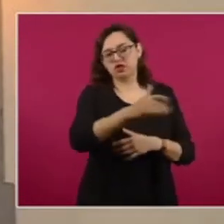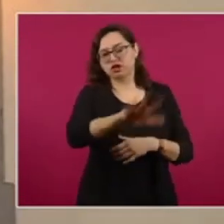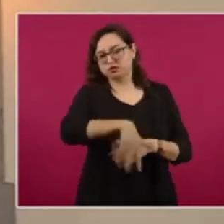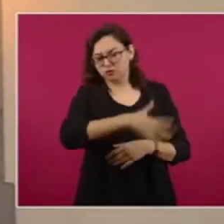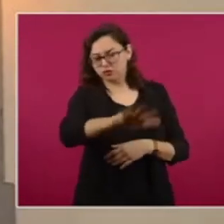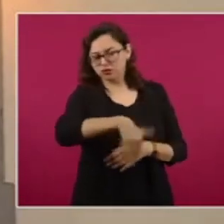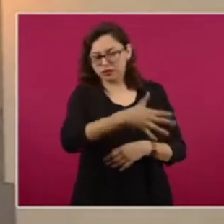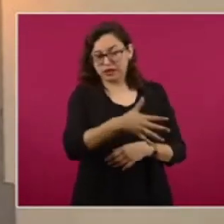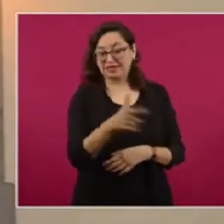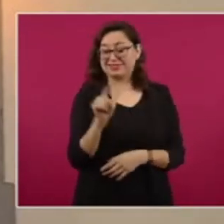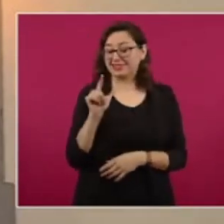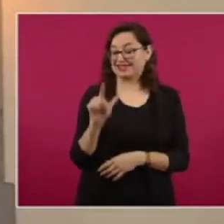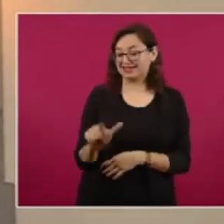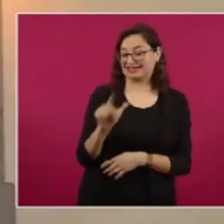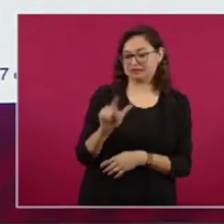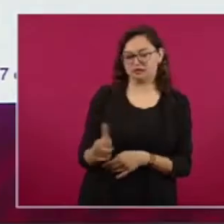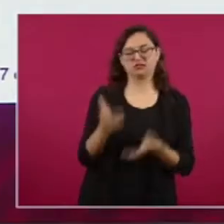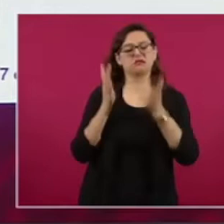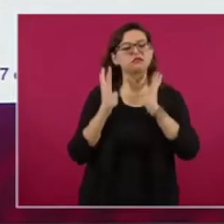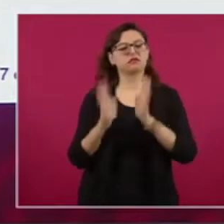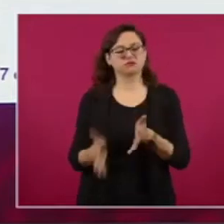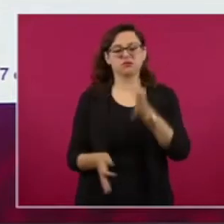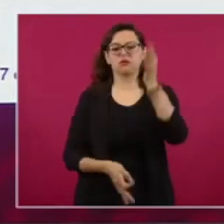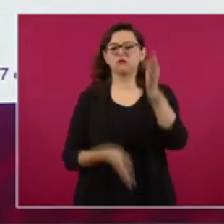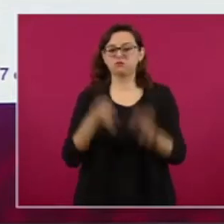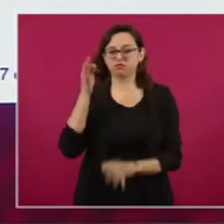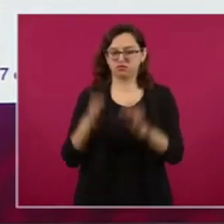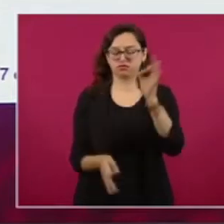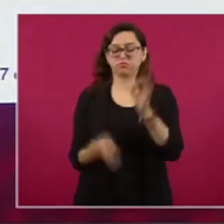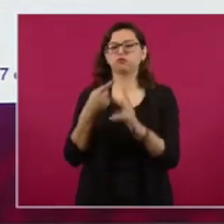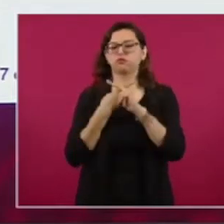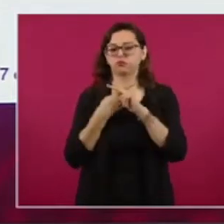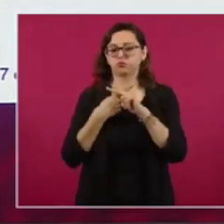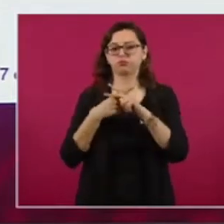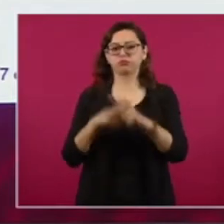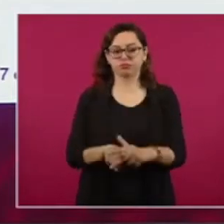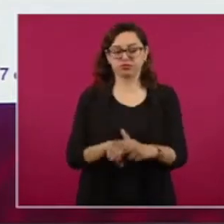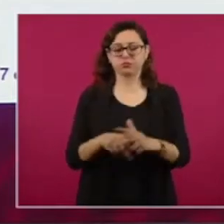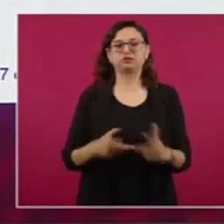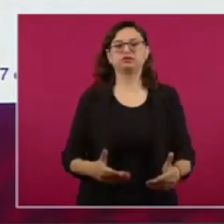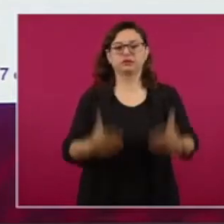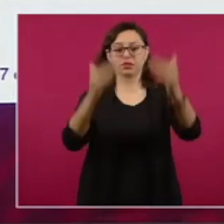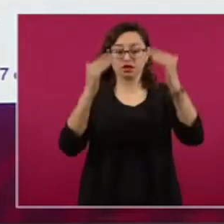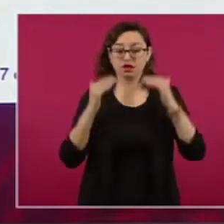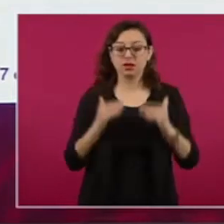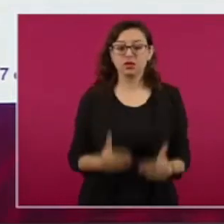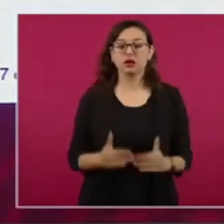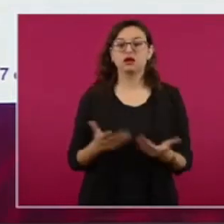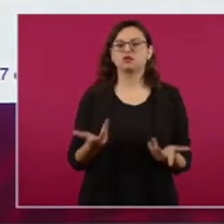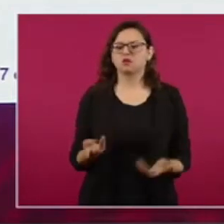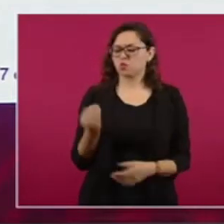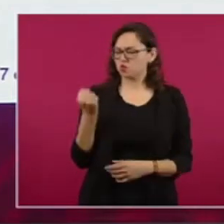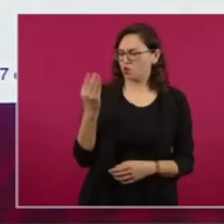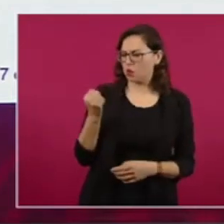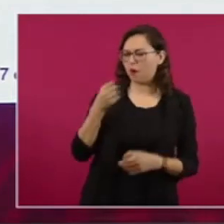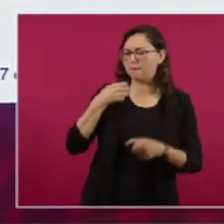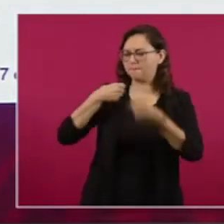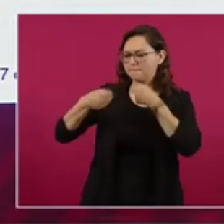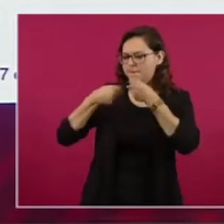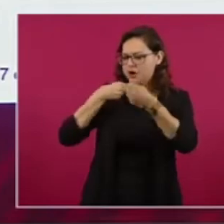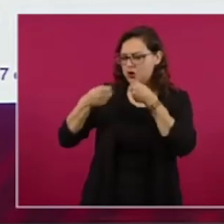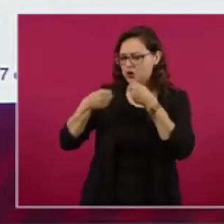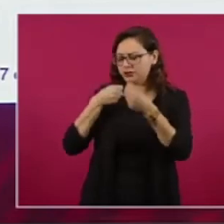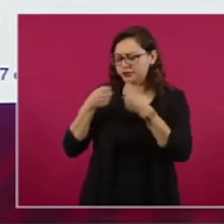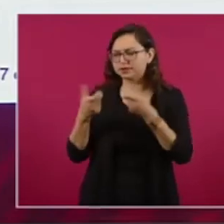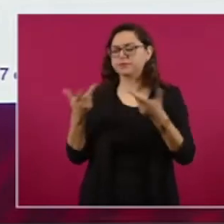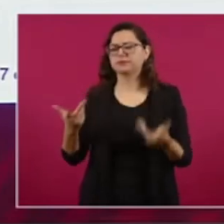penal. Siguiente. Revisamos nuevamente los casos y además en memoria de